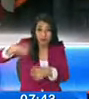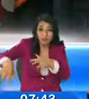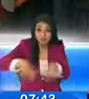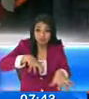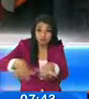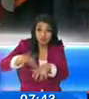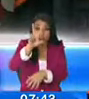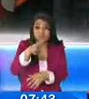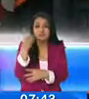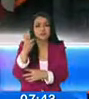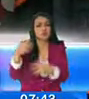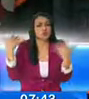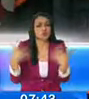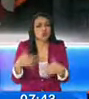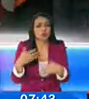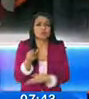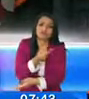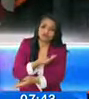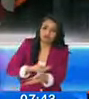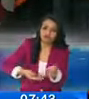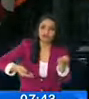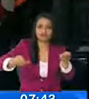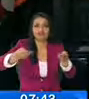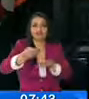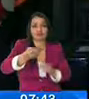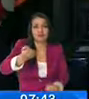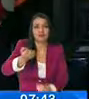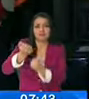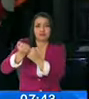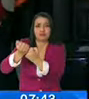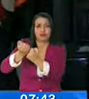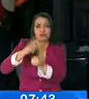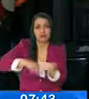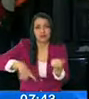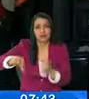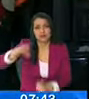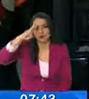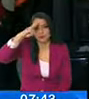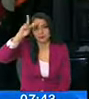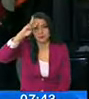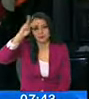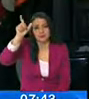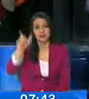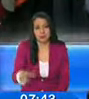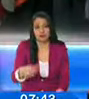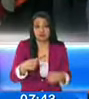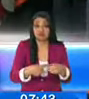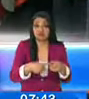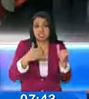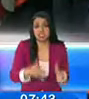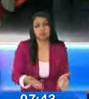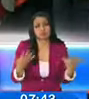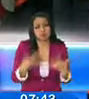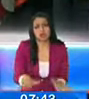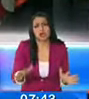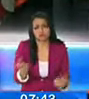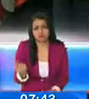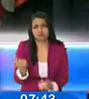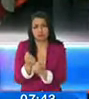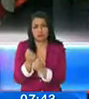2016. Tenemos que ser recíprocos con nuestros hermanos mexicanos y los quiteños. Lo estamos